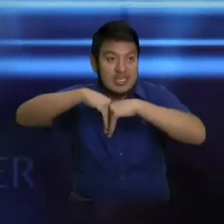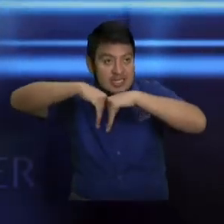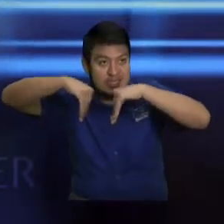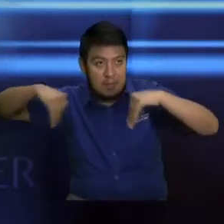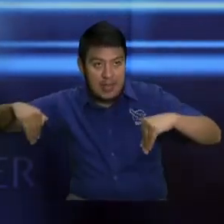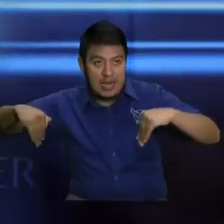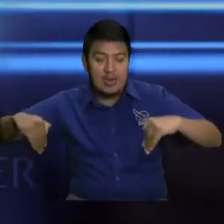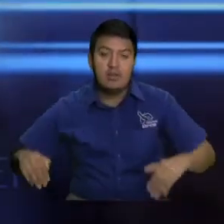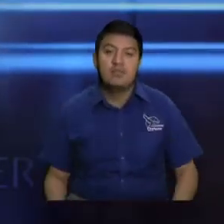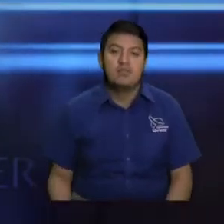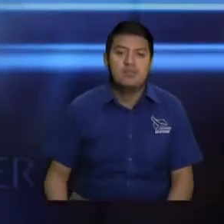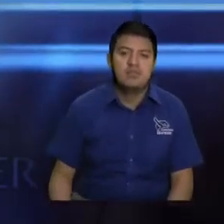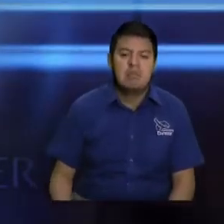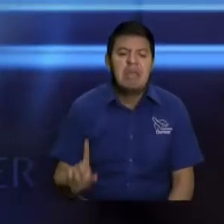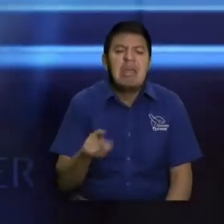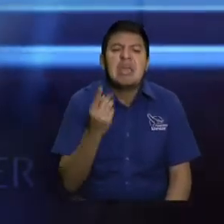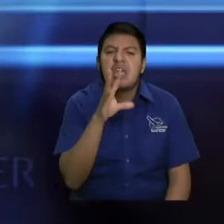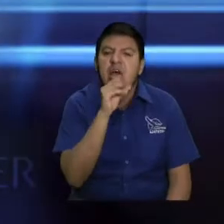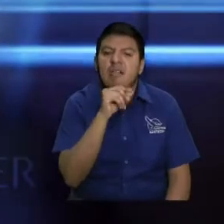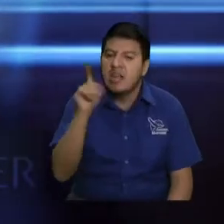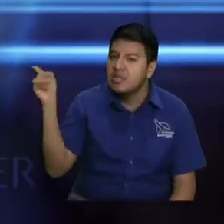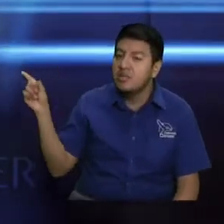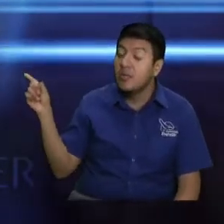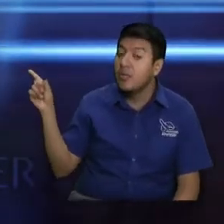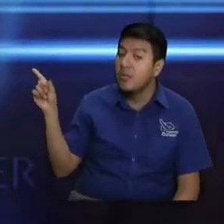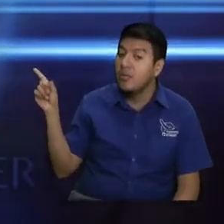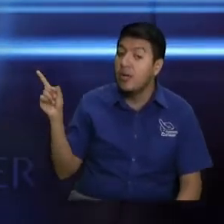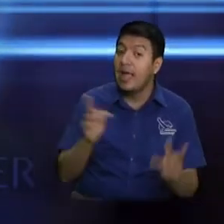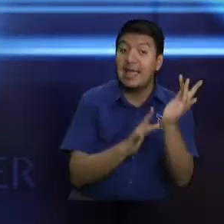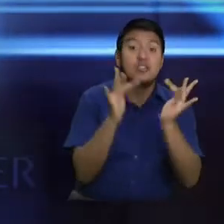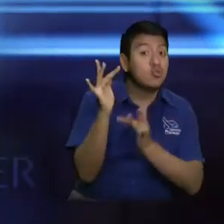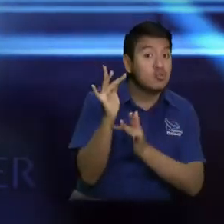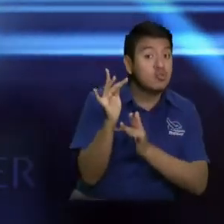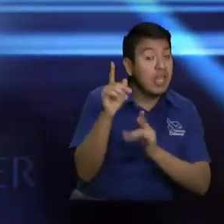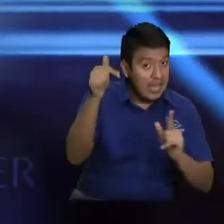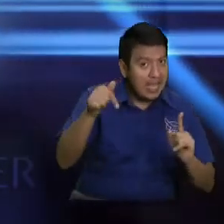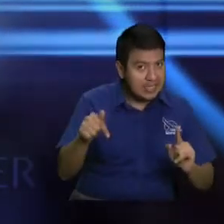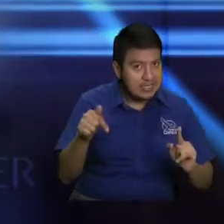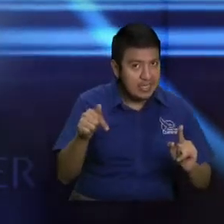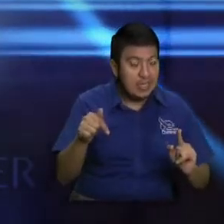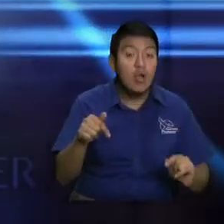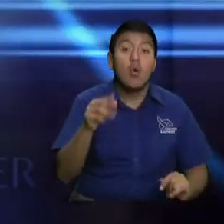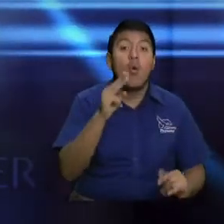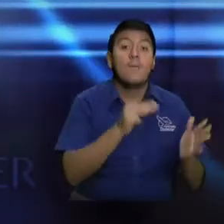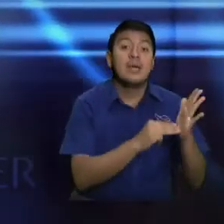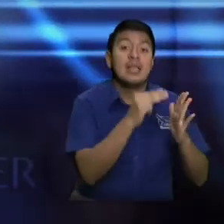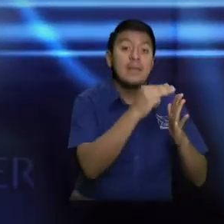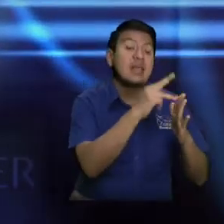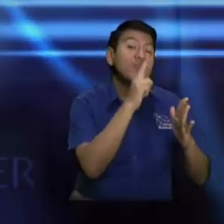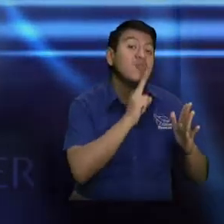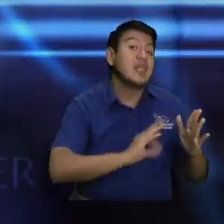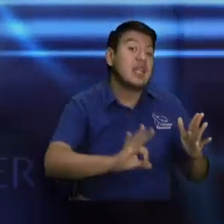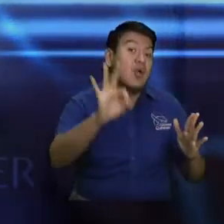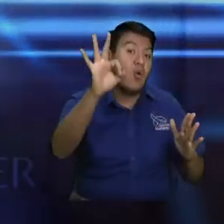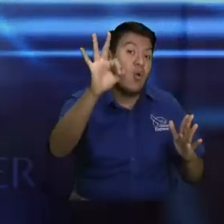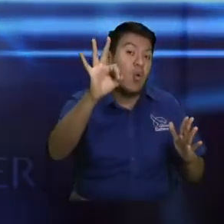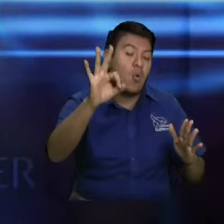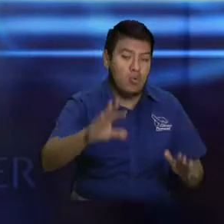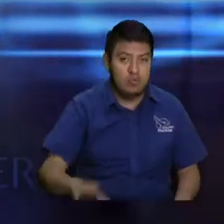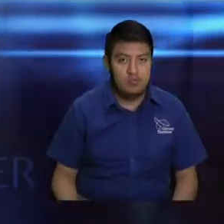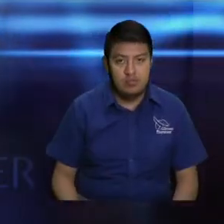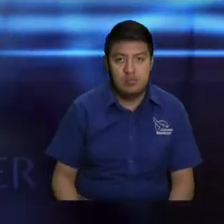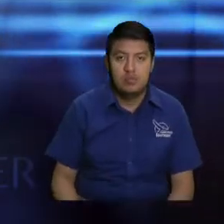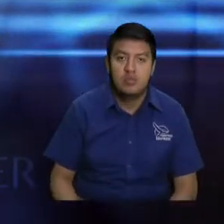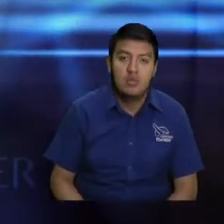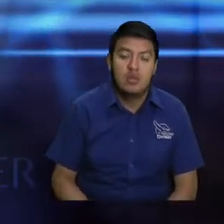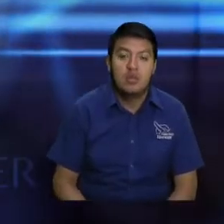El Señor Jesús. Entonces tendríamos que decir que es un mandamiento del Hijo, que está diciendo, por lo tanto, lo que Dios juntó no